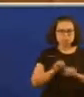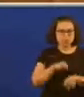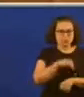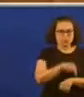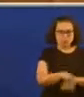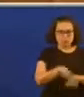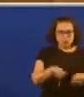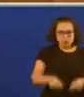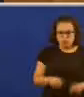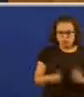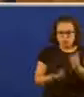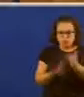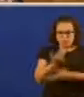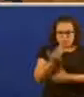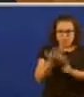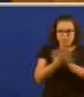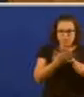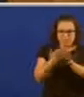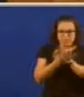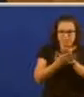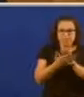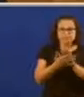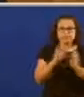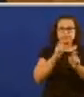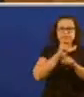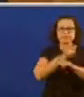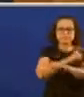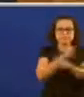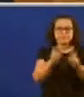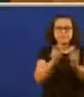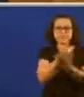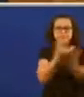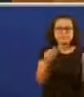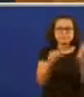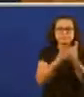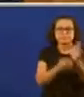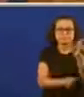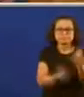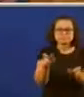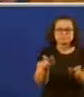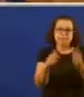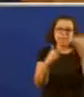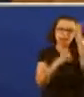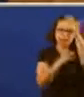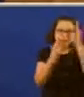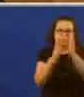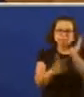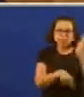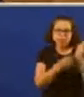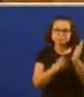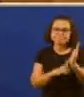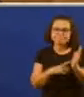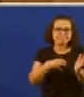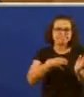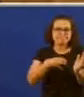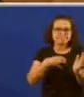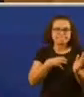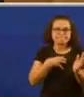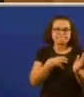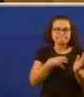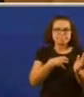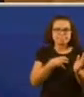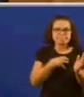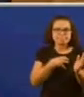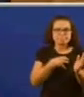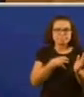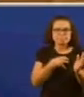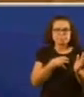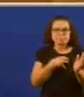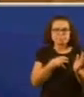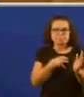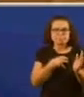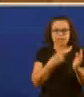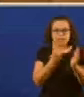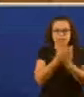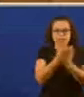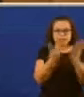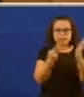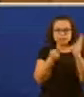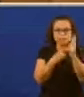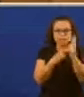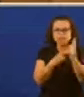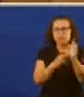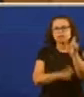investidura, xalles dixo que non as vai atender a todas, que non vai atender esos 17.000 dependentes que